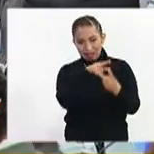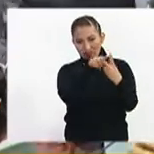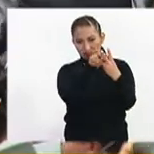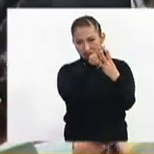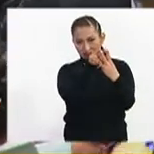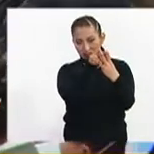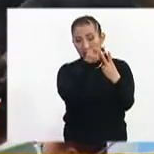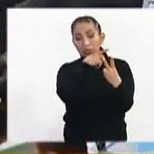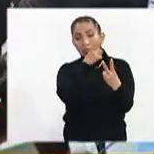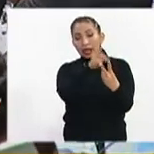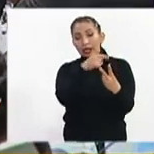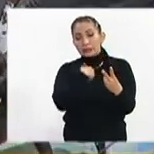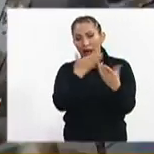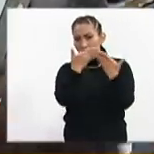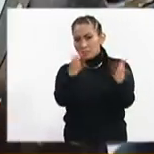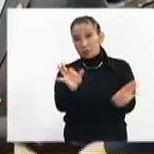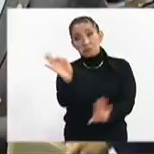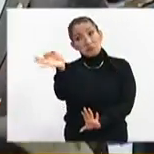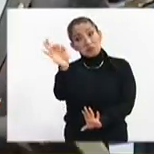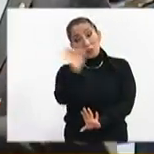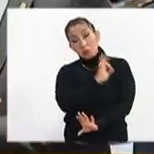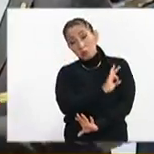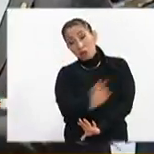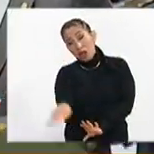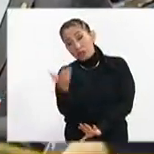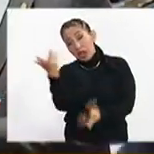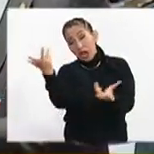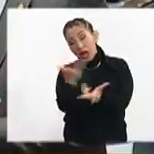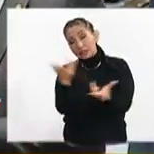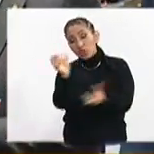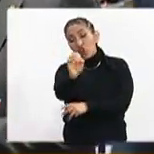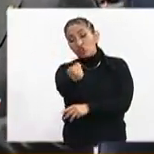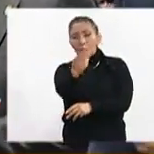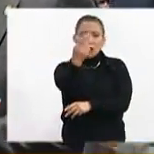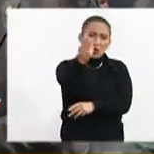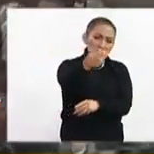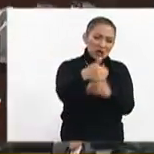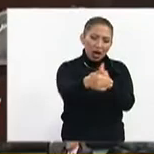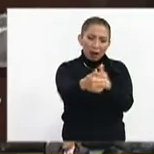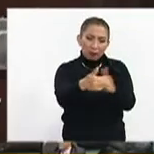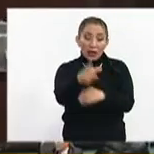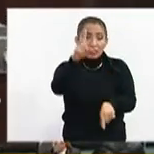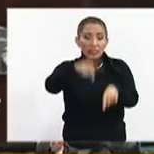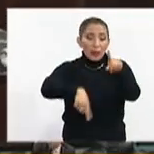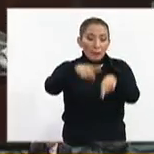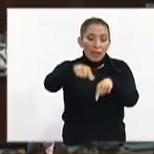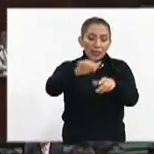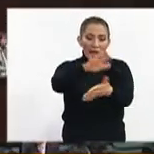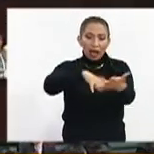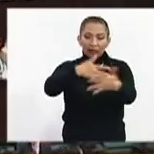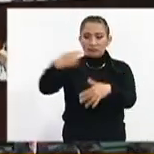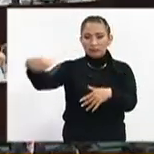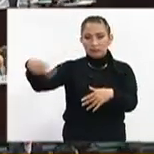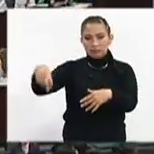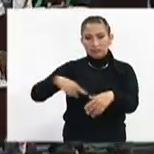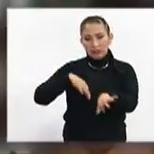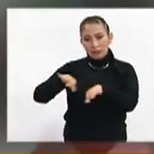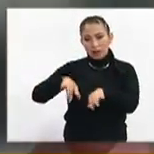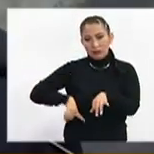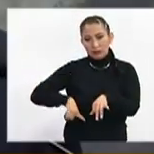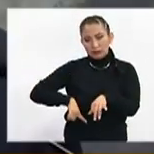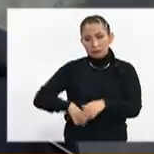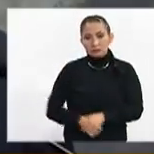República, dijo que se dejó abierta la posibilidad para que se lleven a cabo en octubre o noviembre en base a la agenda de los propios